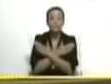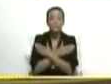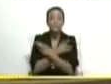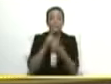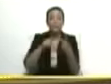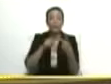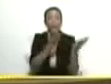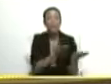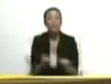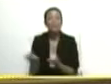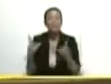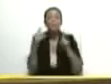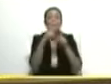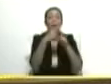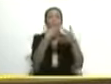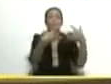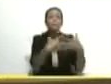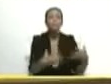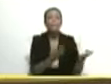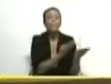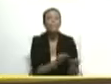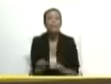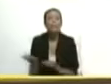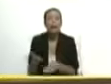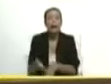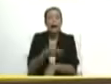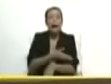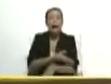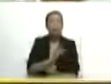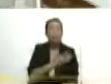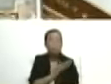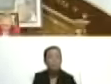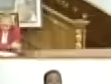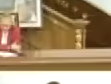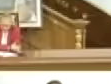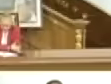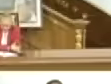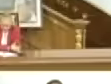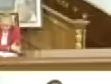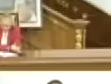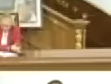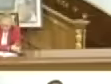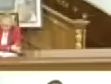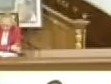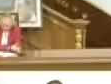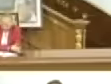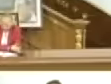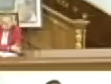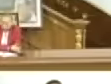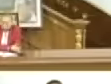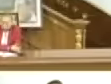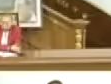por esta invitación que me han hecho a este encuentro hoy,